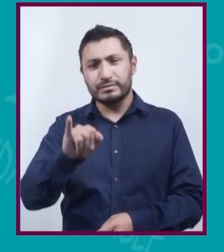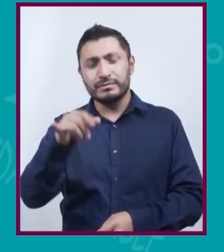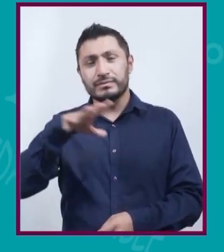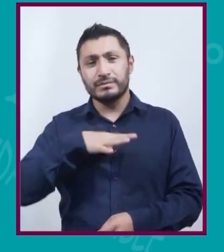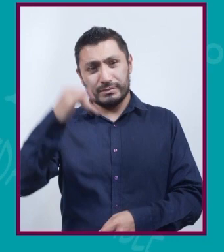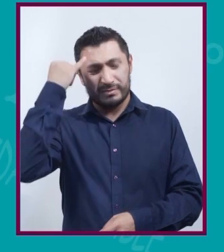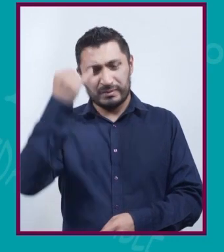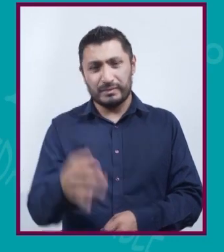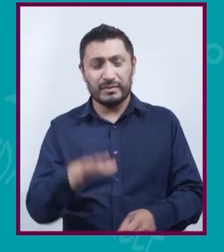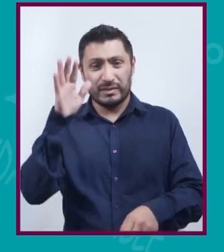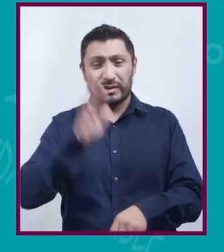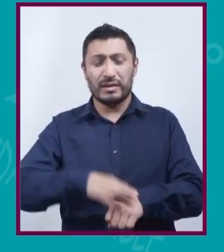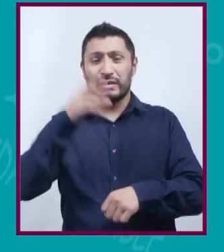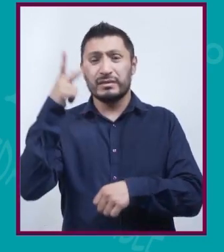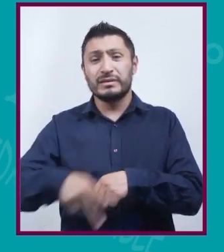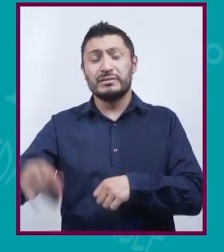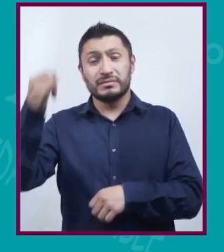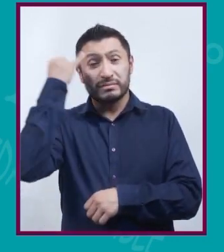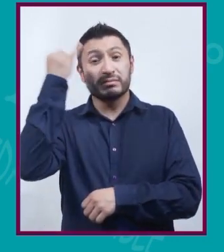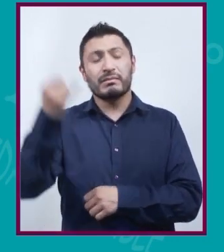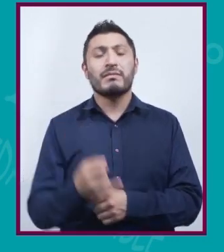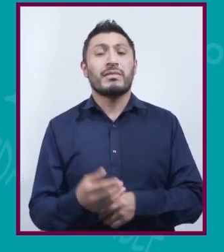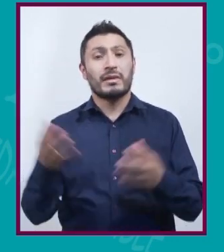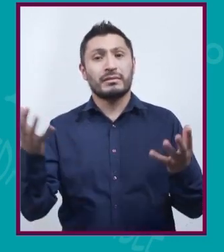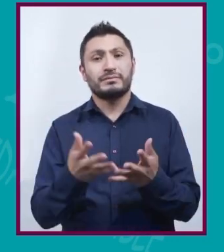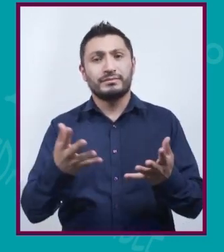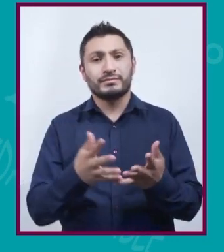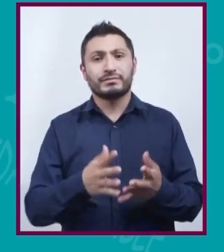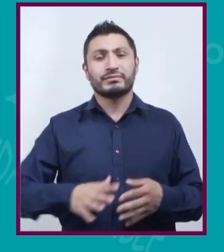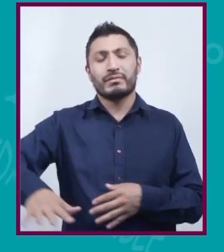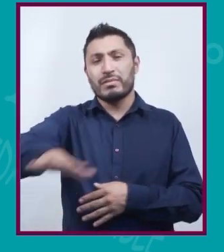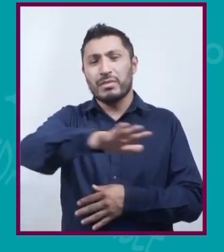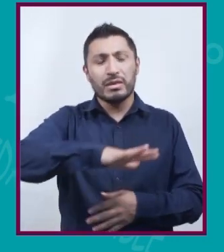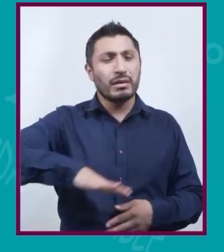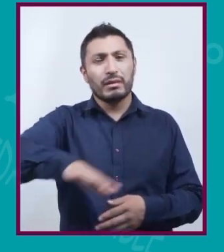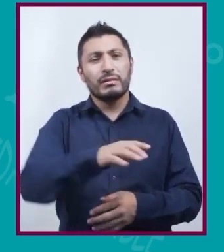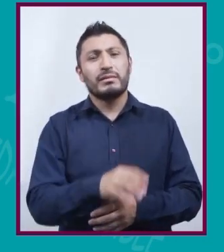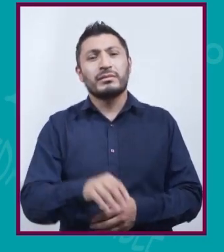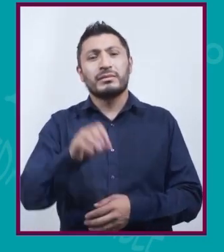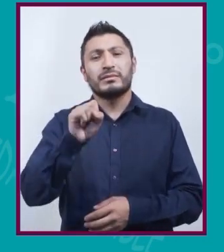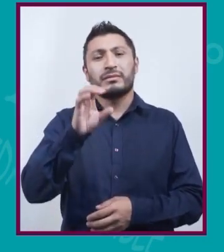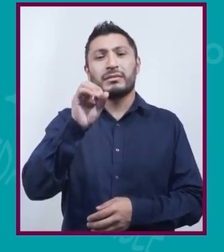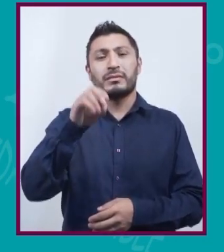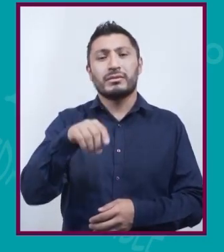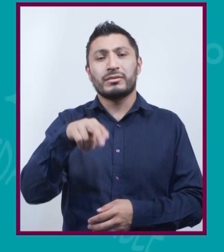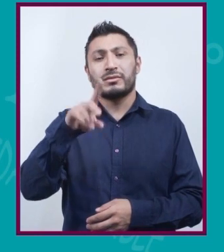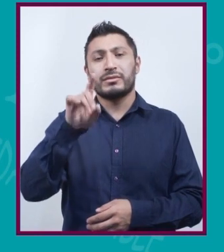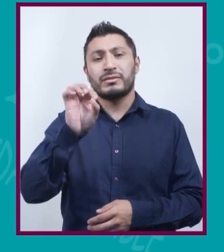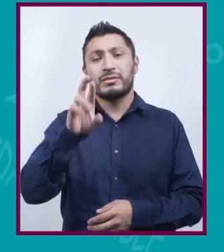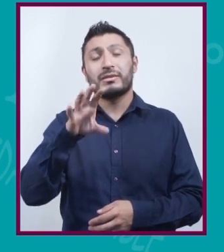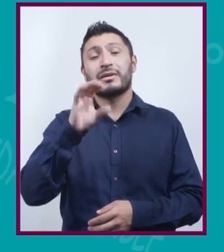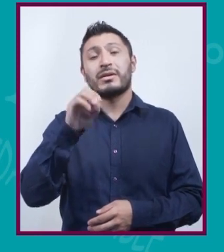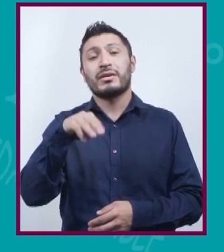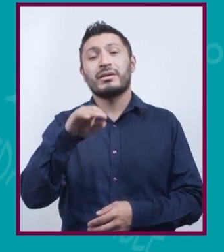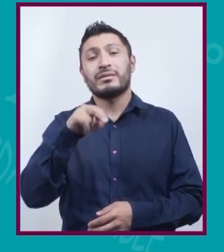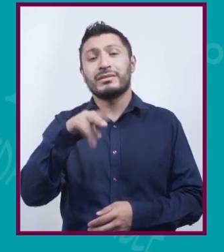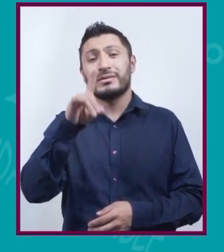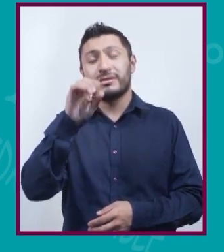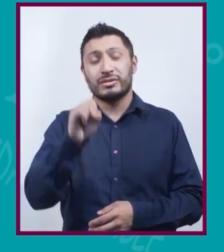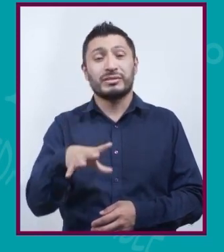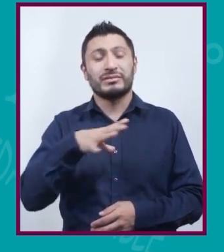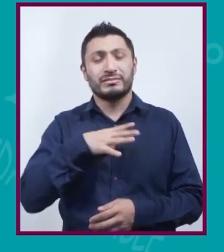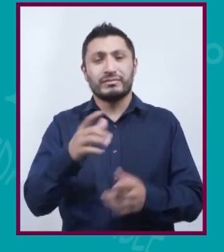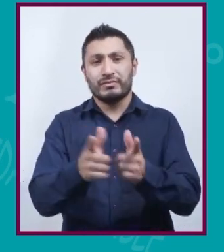una de sus más despiadadas y sádicas ideas: la creación de los Sonderkommandos. Los Sonderkommandos eran grupos